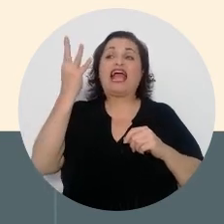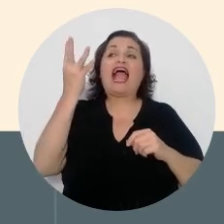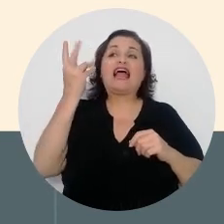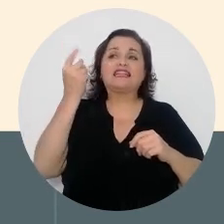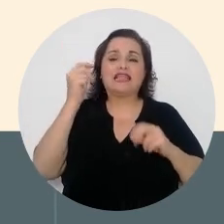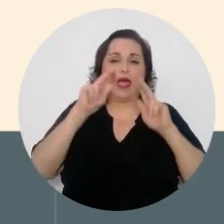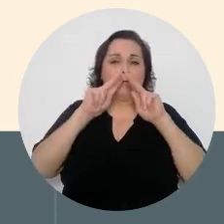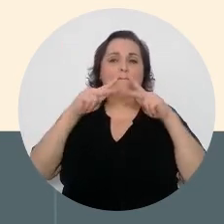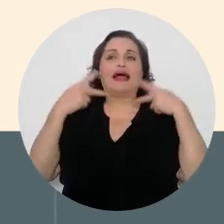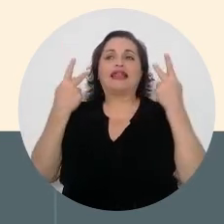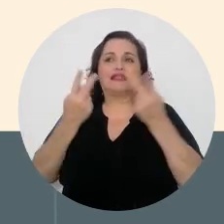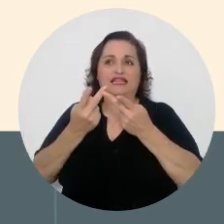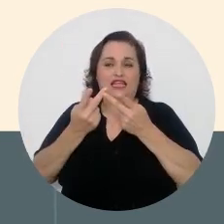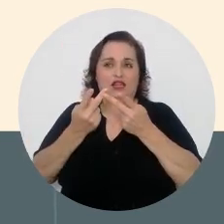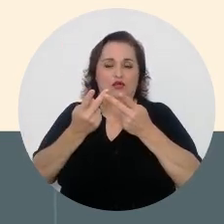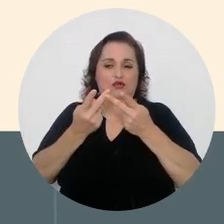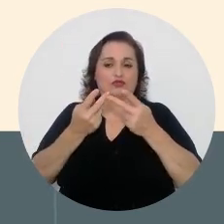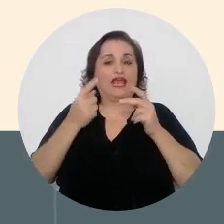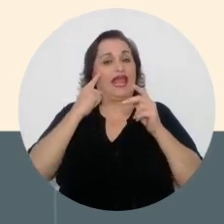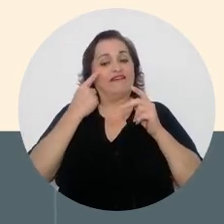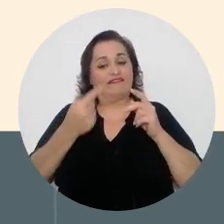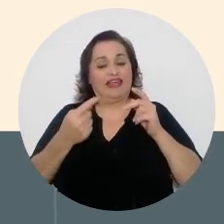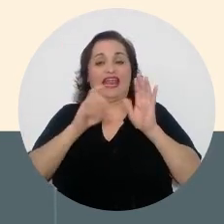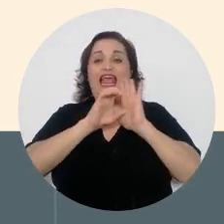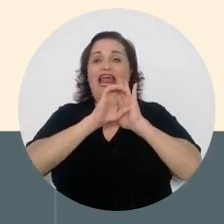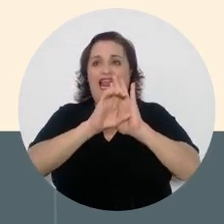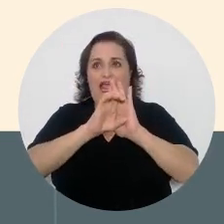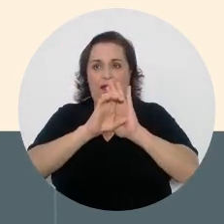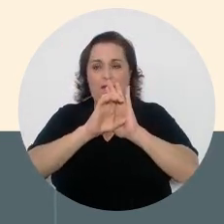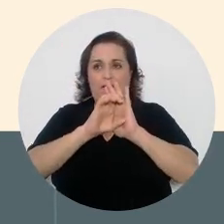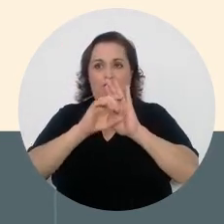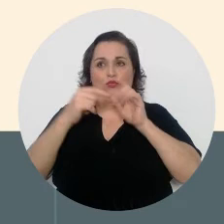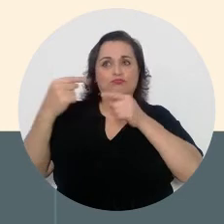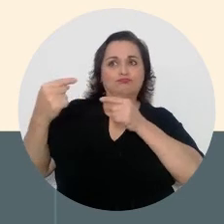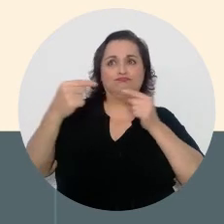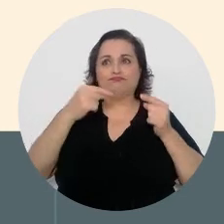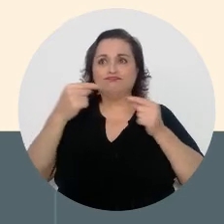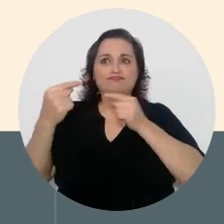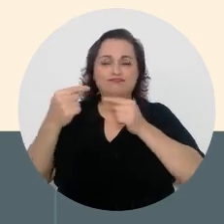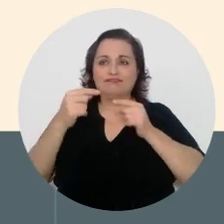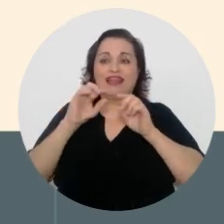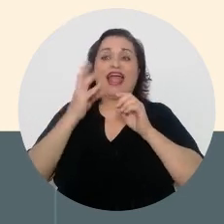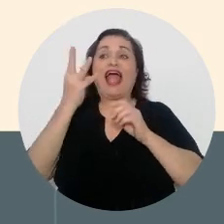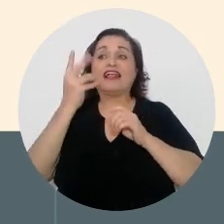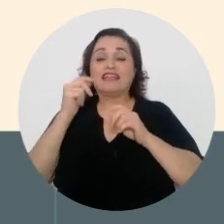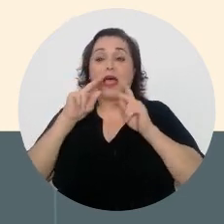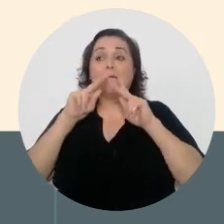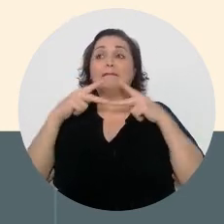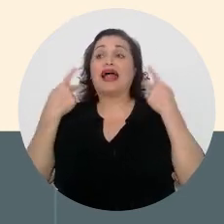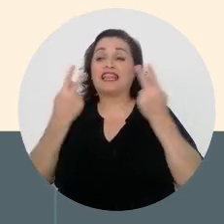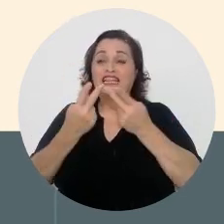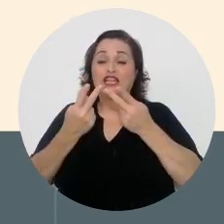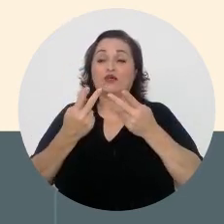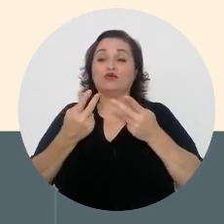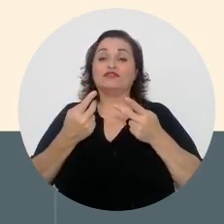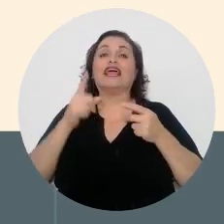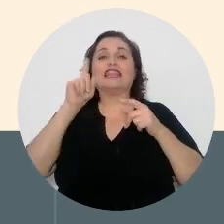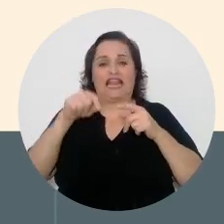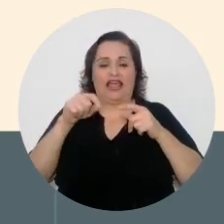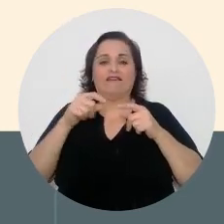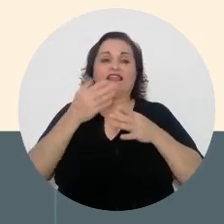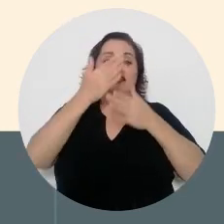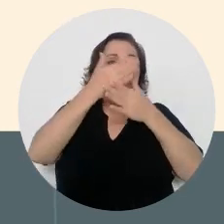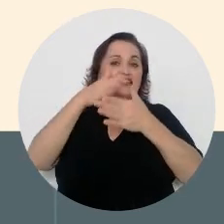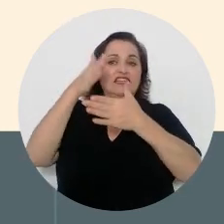Rica, es la cantidad de partidos que va a haber en este ejemplo en contienda y la cantidad de partidos entre los